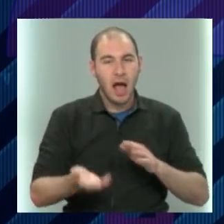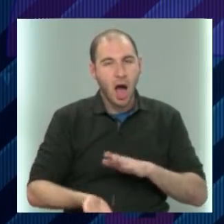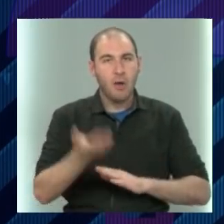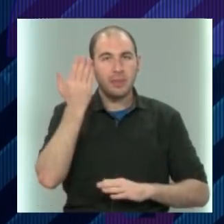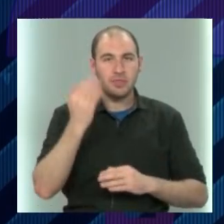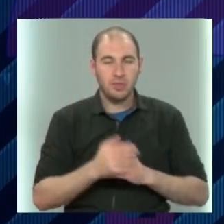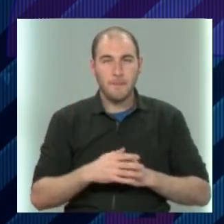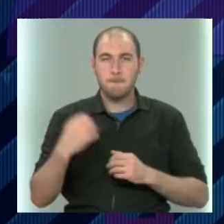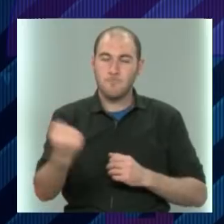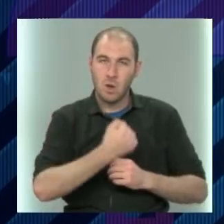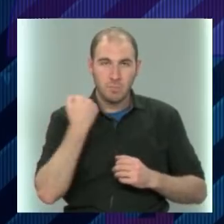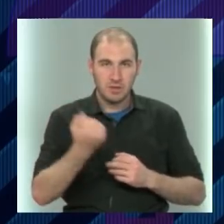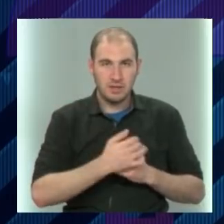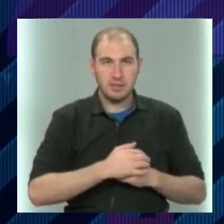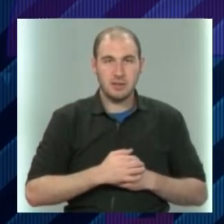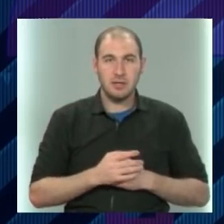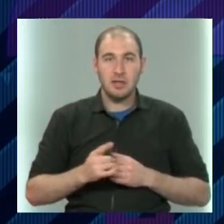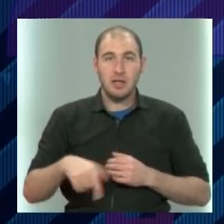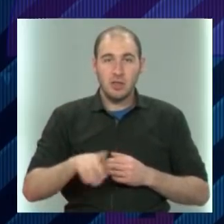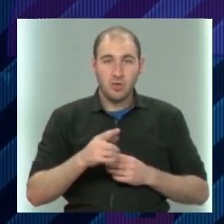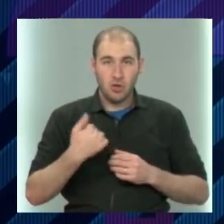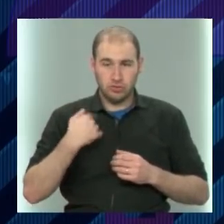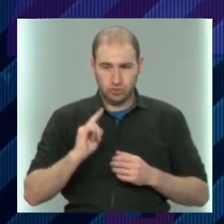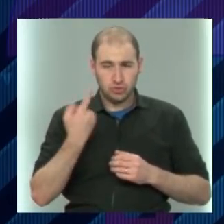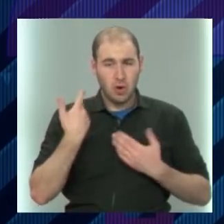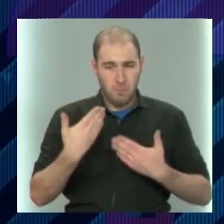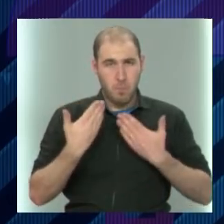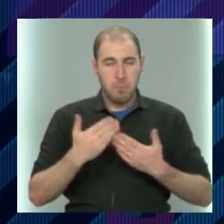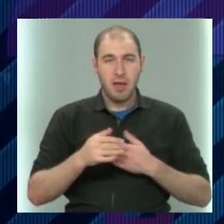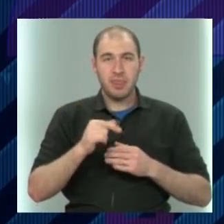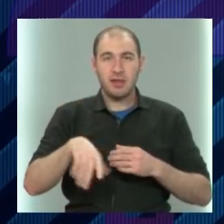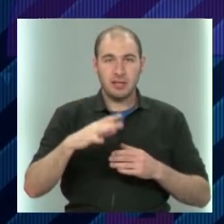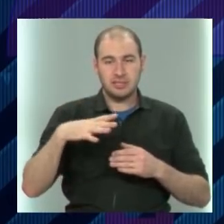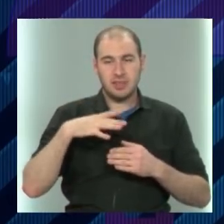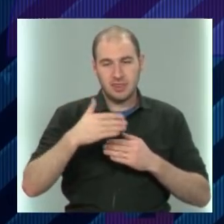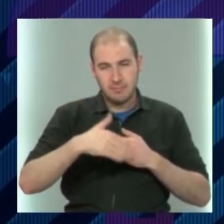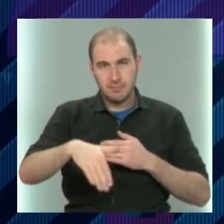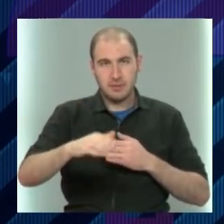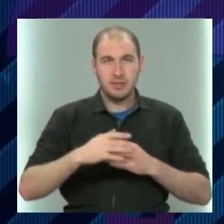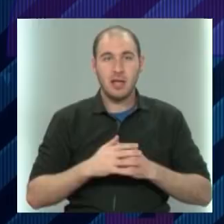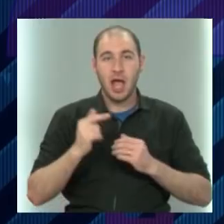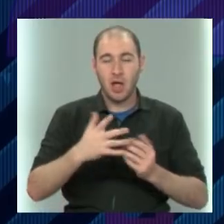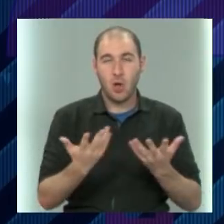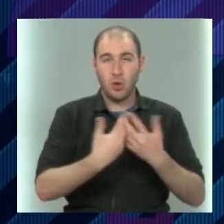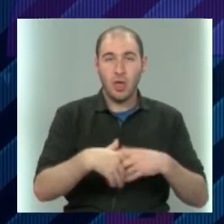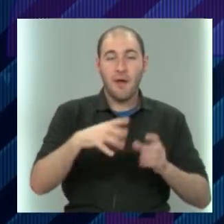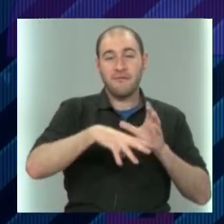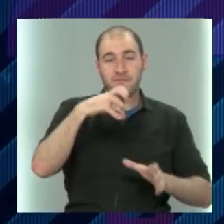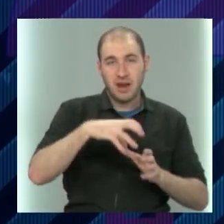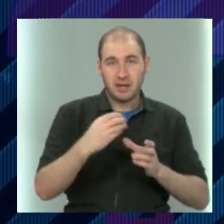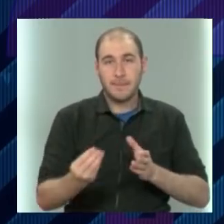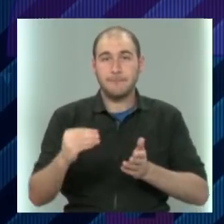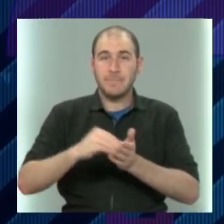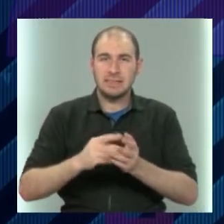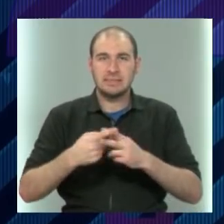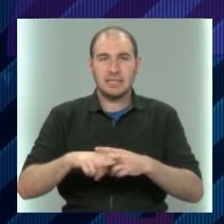incremento exponencial que podría llevarlos al autoabastecimiento en el mediano plazo, gracias a la combinación del fracking y